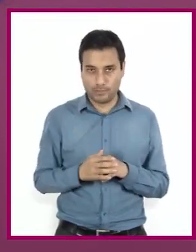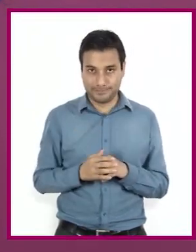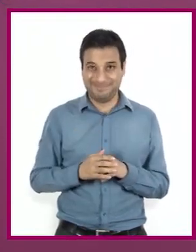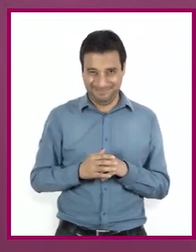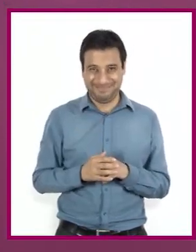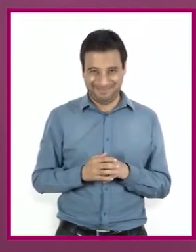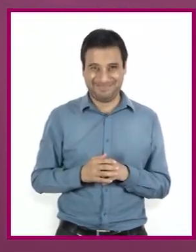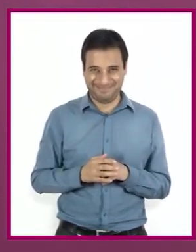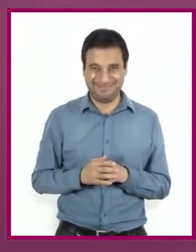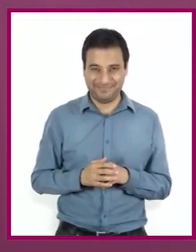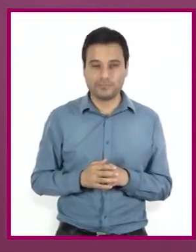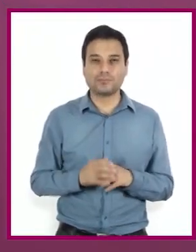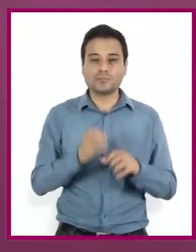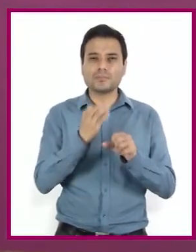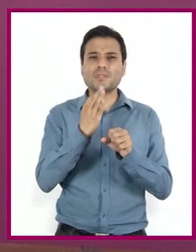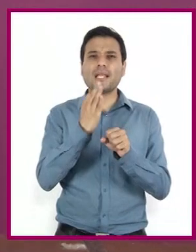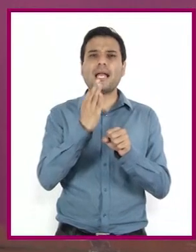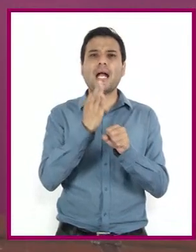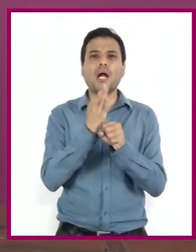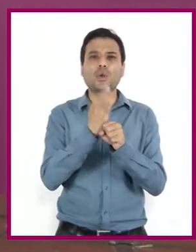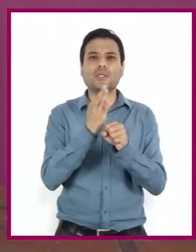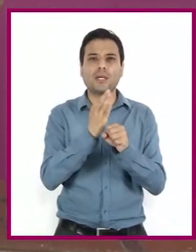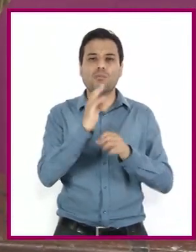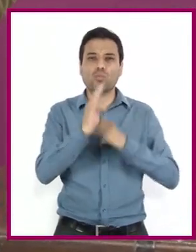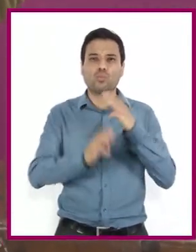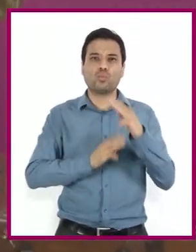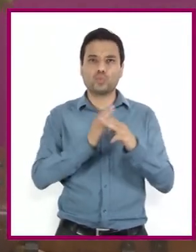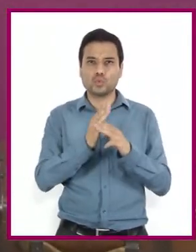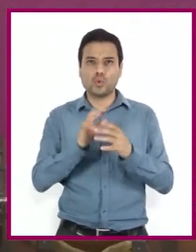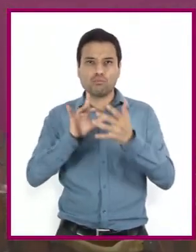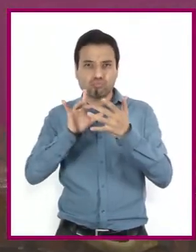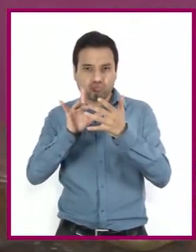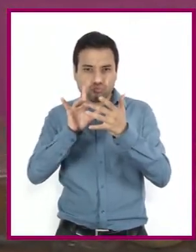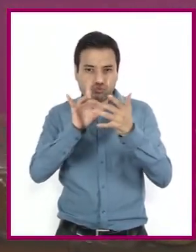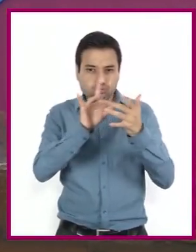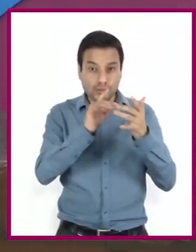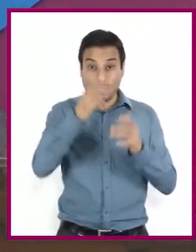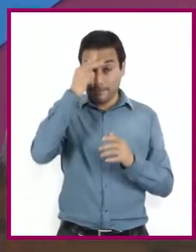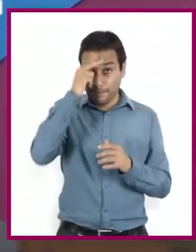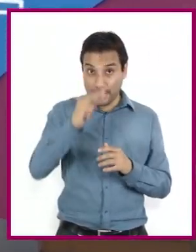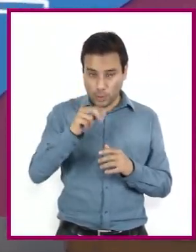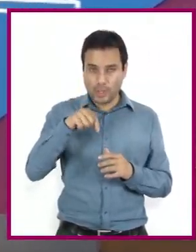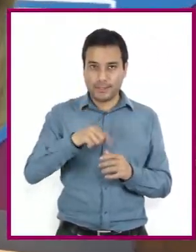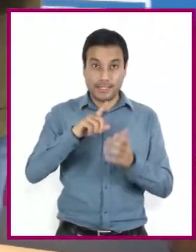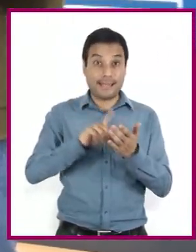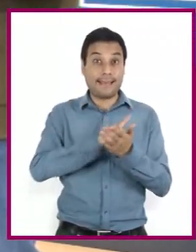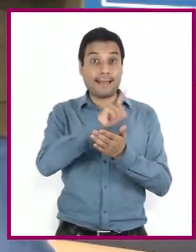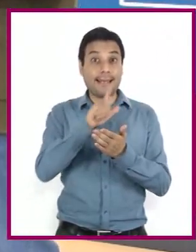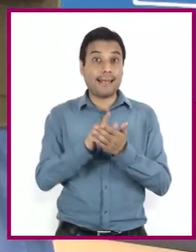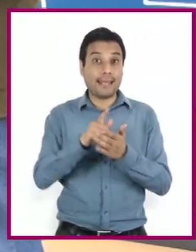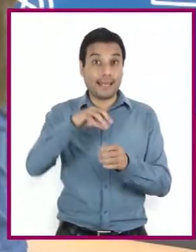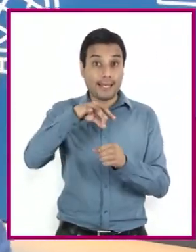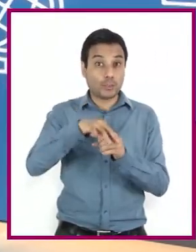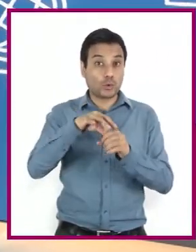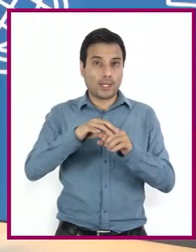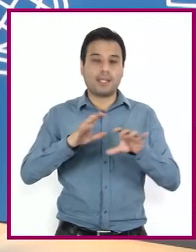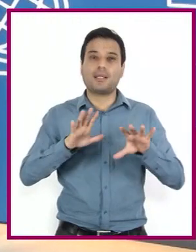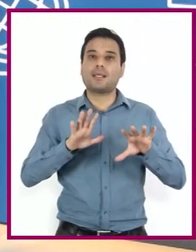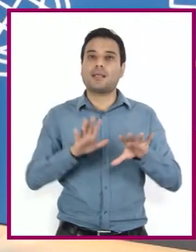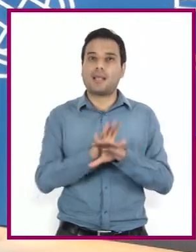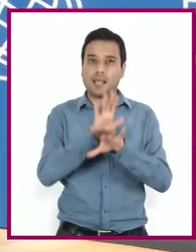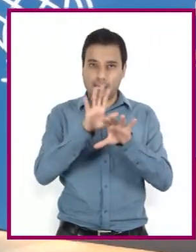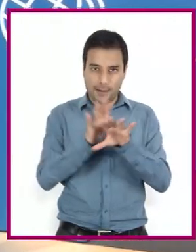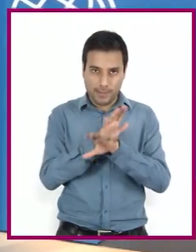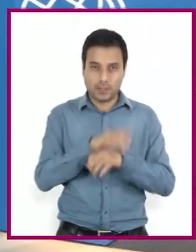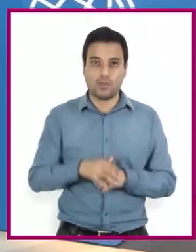de globalización económica, México experimentó una serie de reformas electorales que permitieron la alternancia política, es